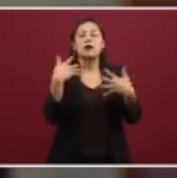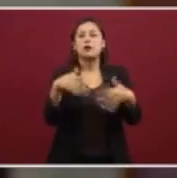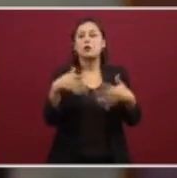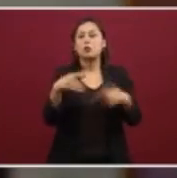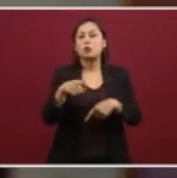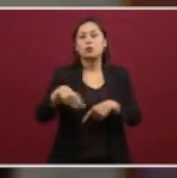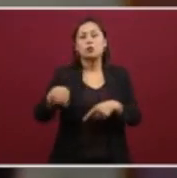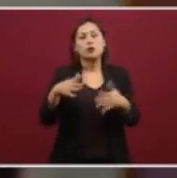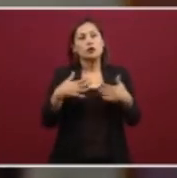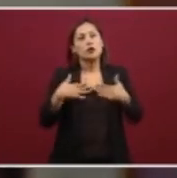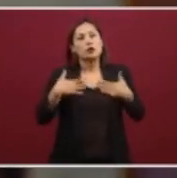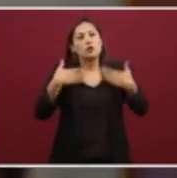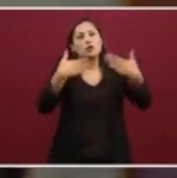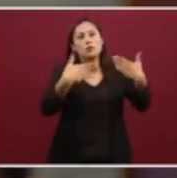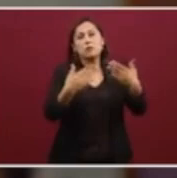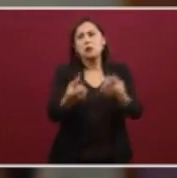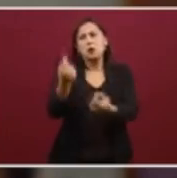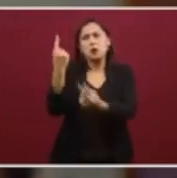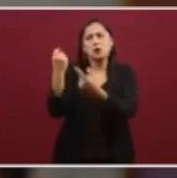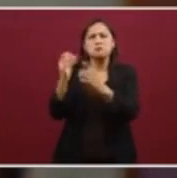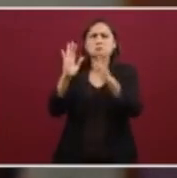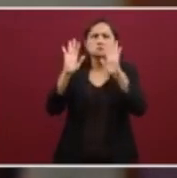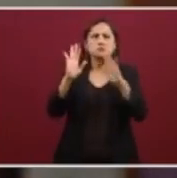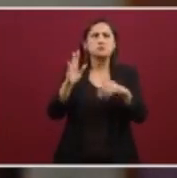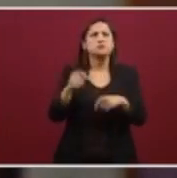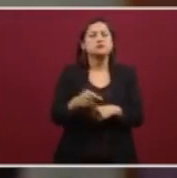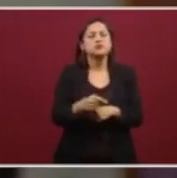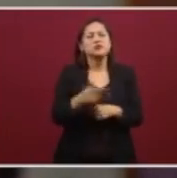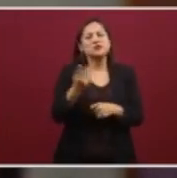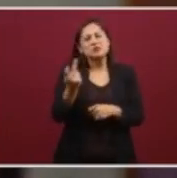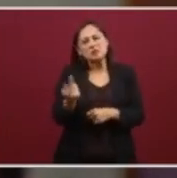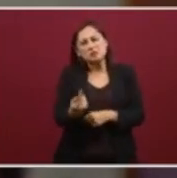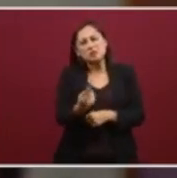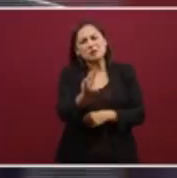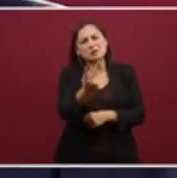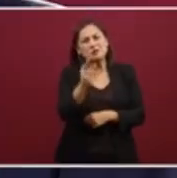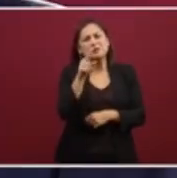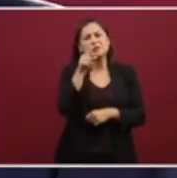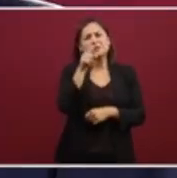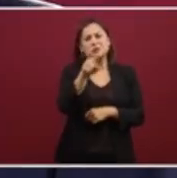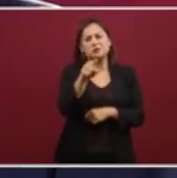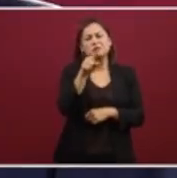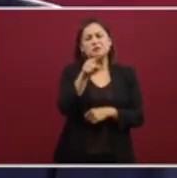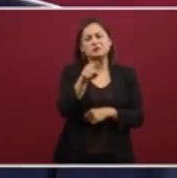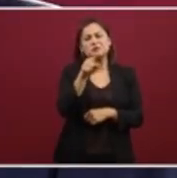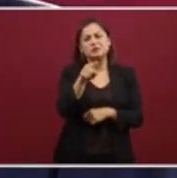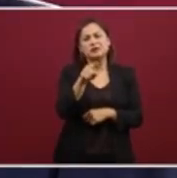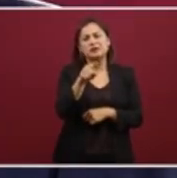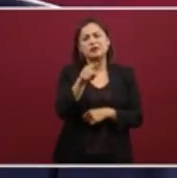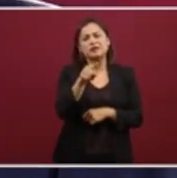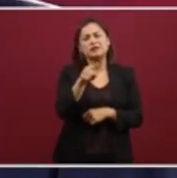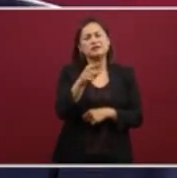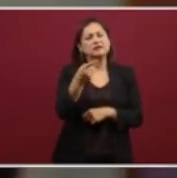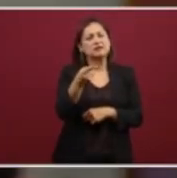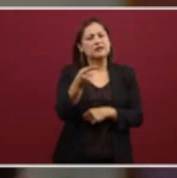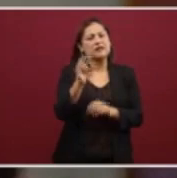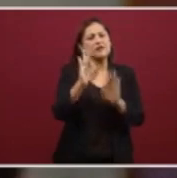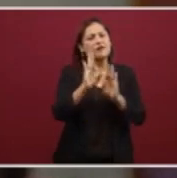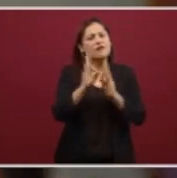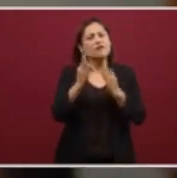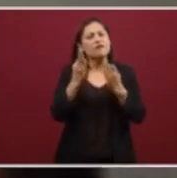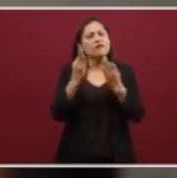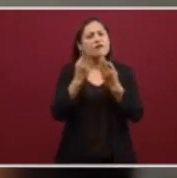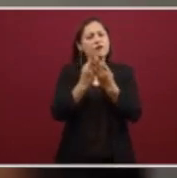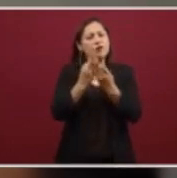usted. ¿Cuáles son las medidas para poder tener un mandato conforme a la idea que